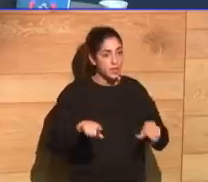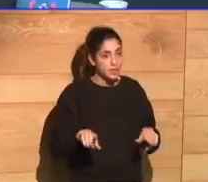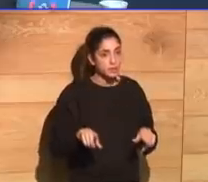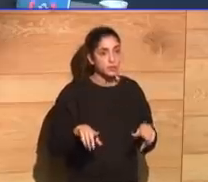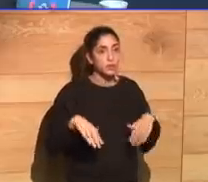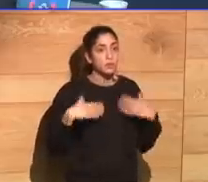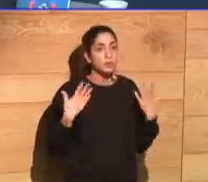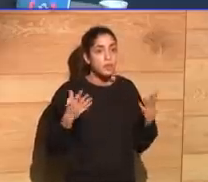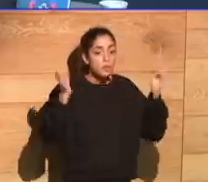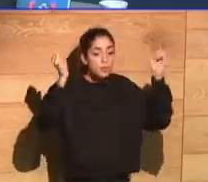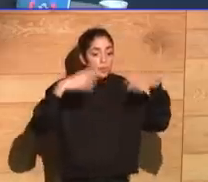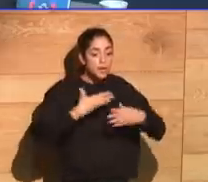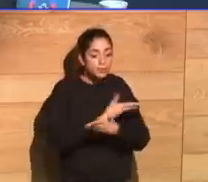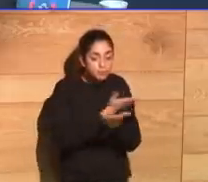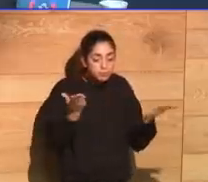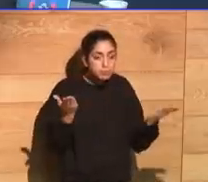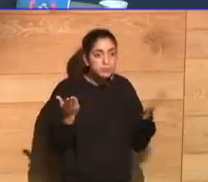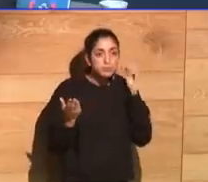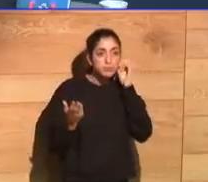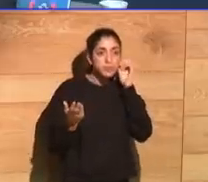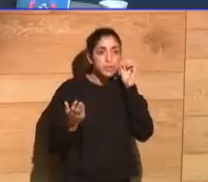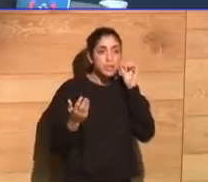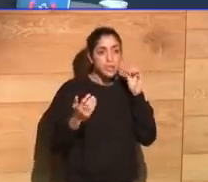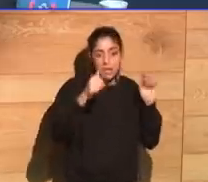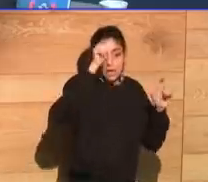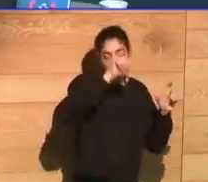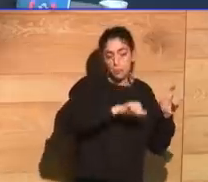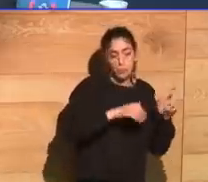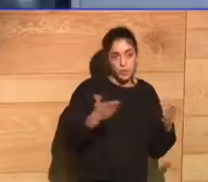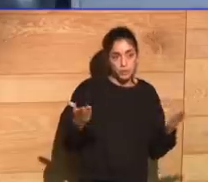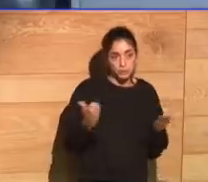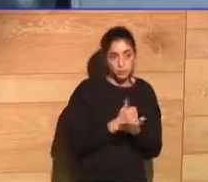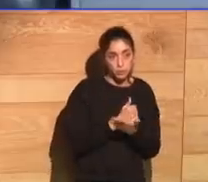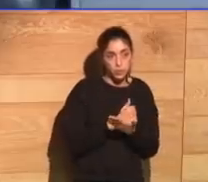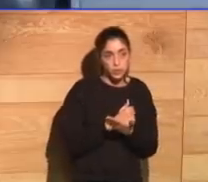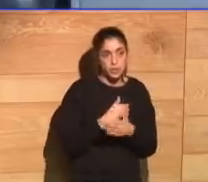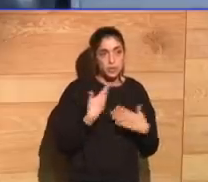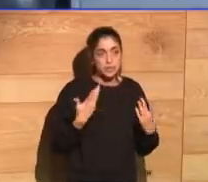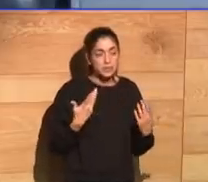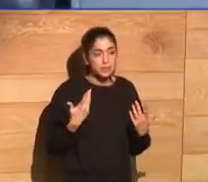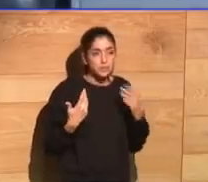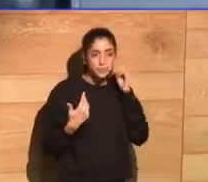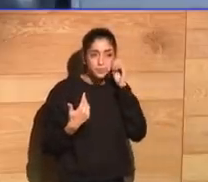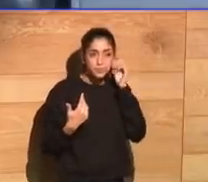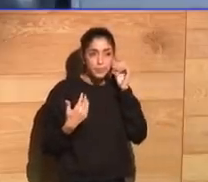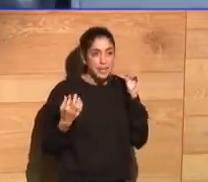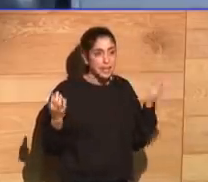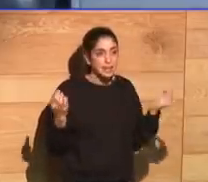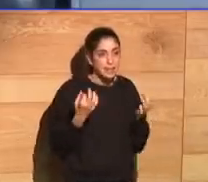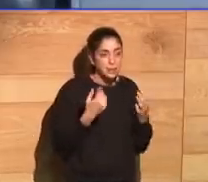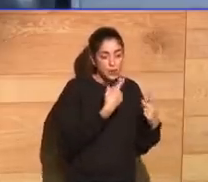no se ha dado toda la magia como de repente sí que se dio en esta sí, película. Tienen que concitarse tal miríada de variables,